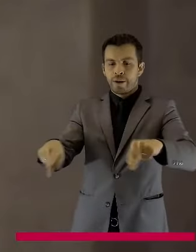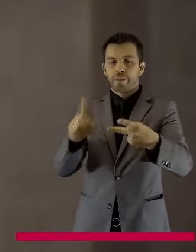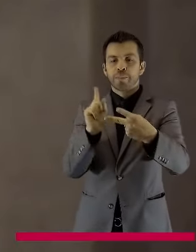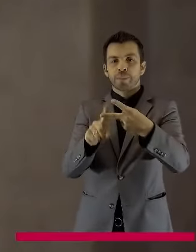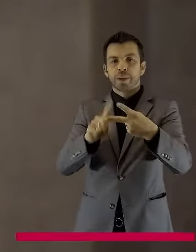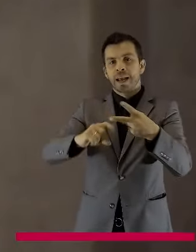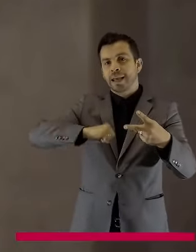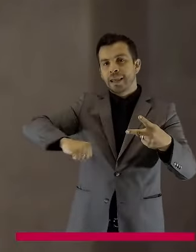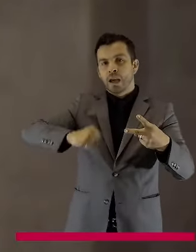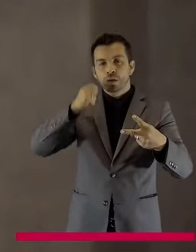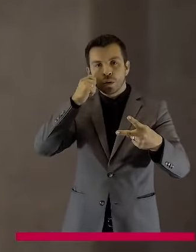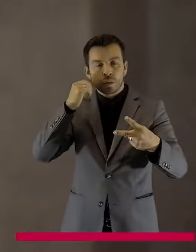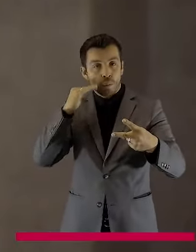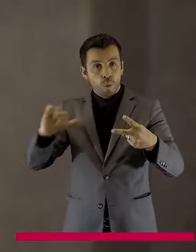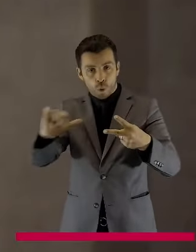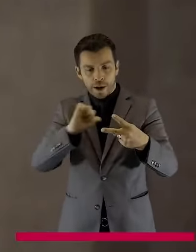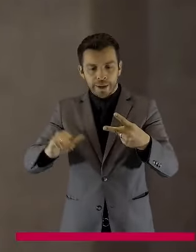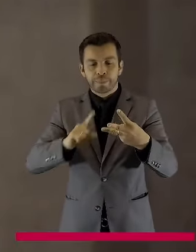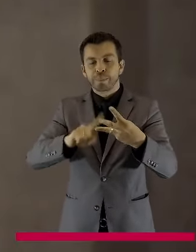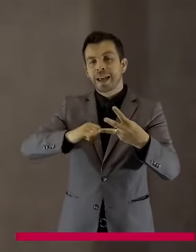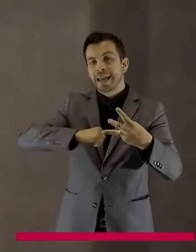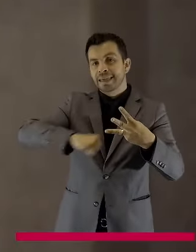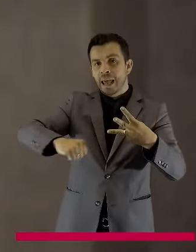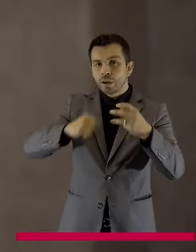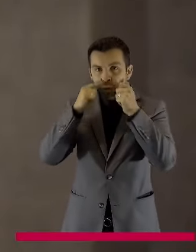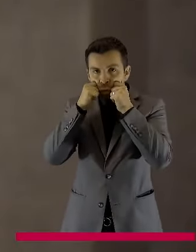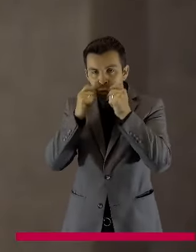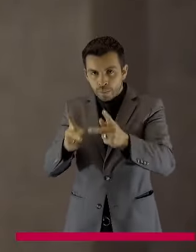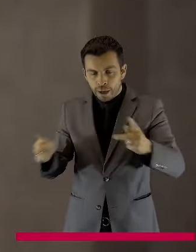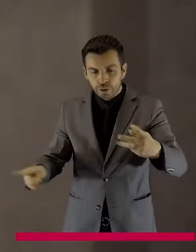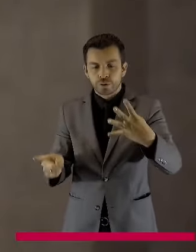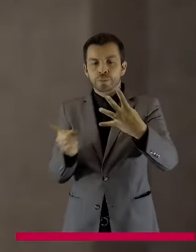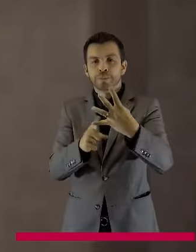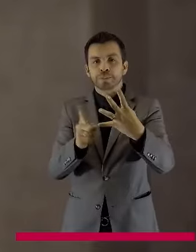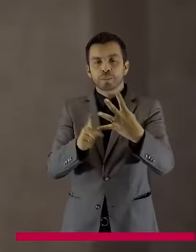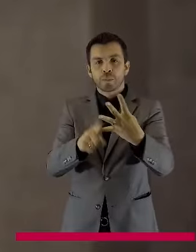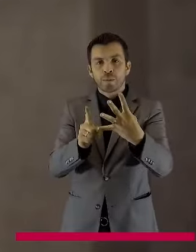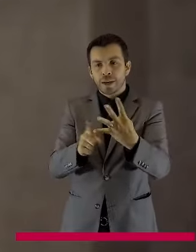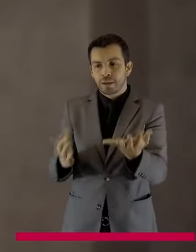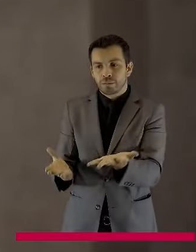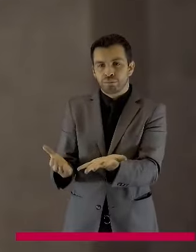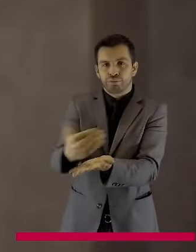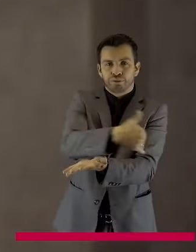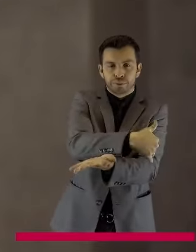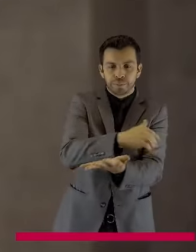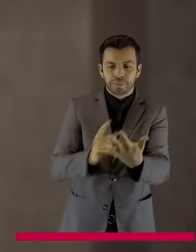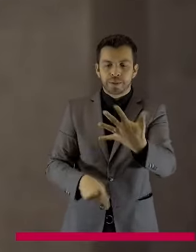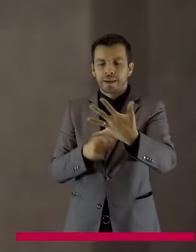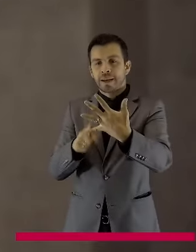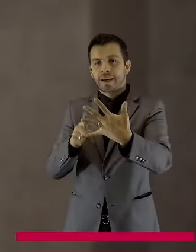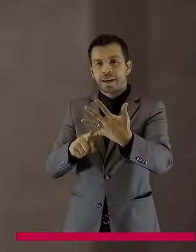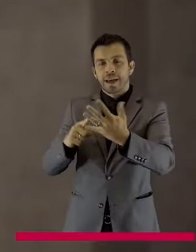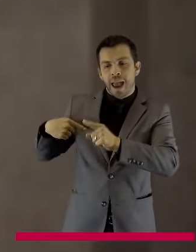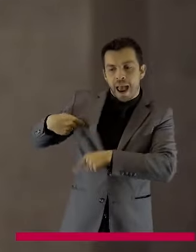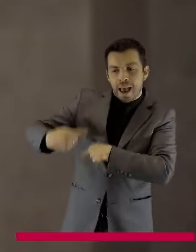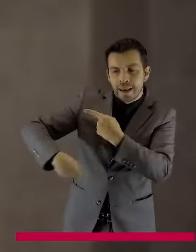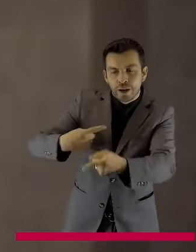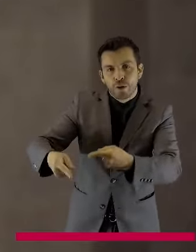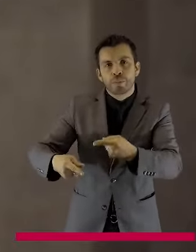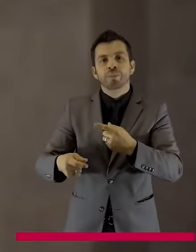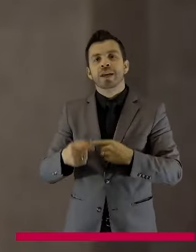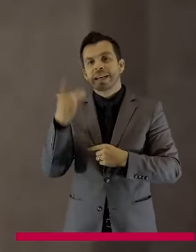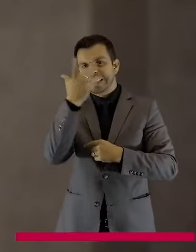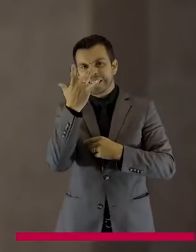de las mujeres, de derechos humanos, interseccional, étnico,